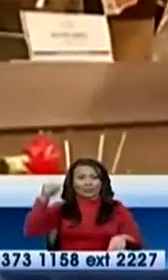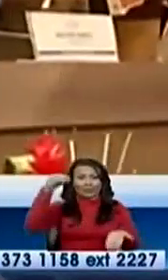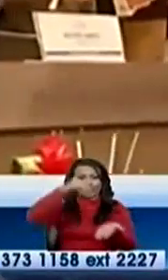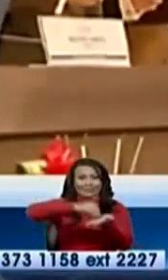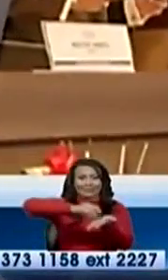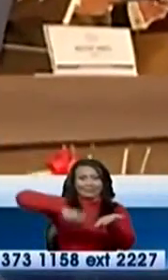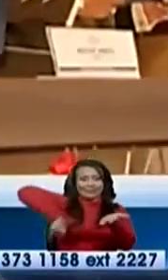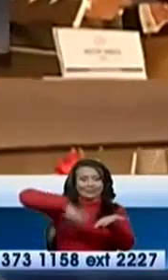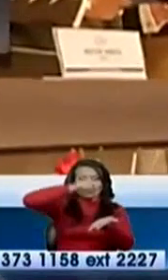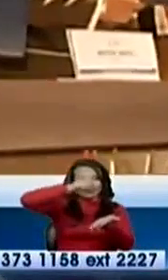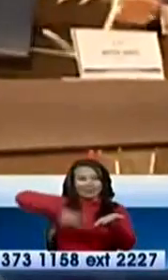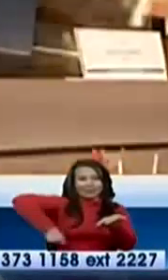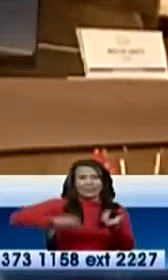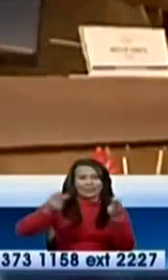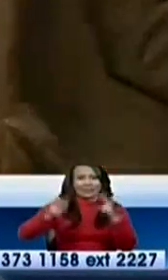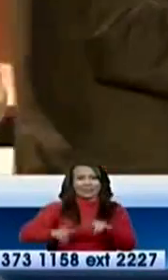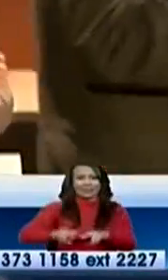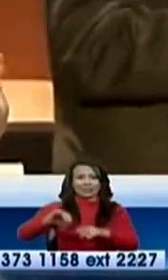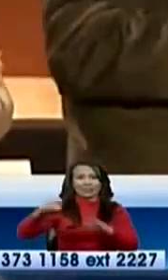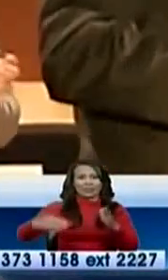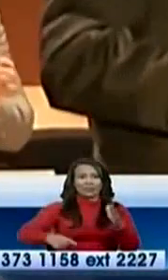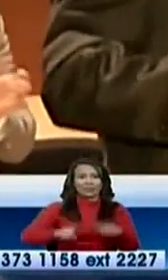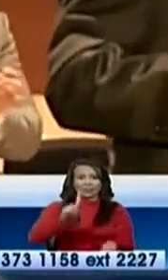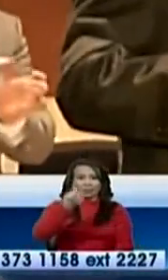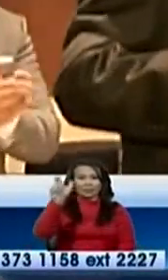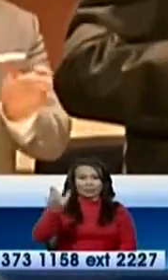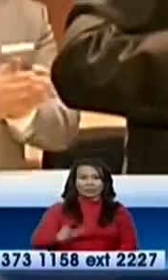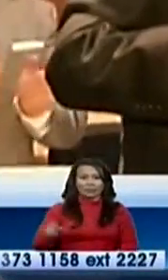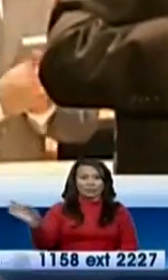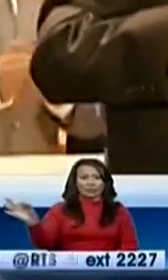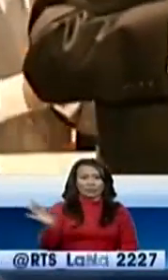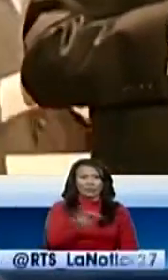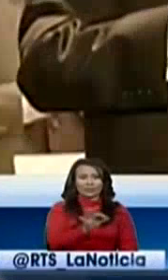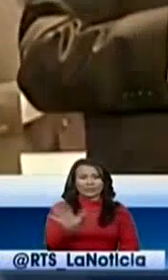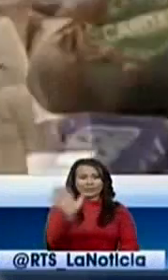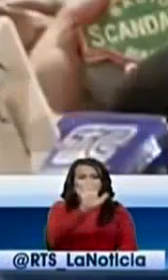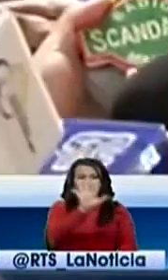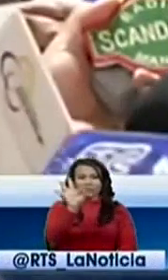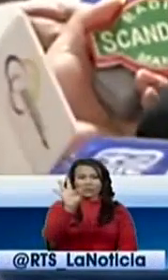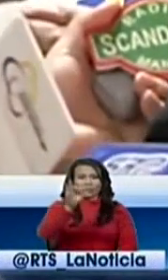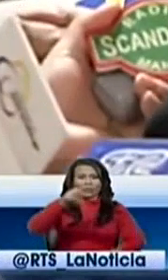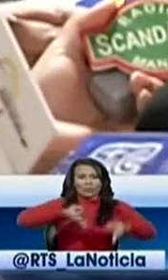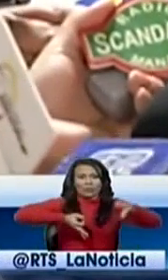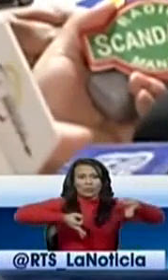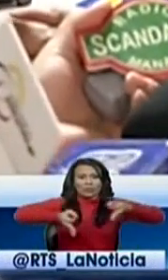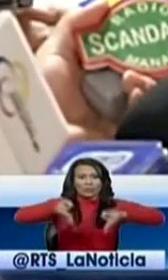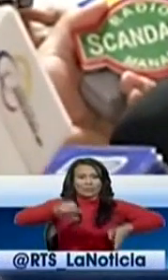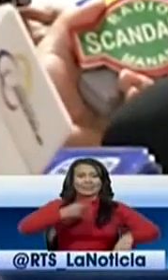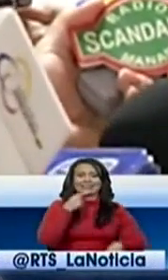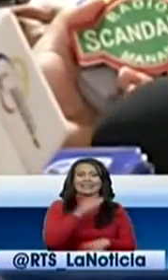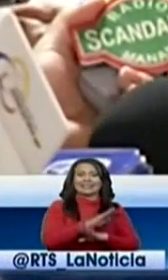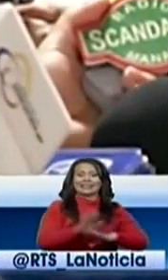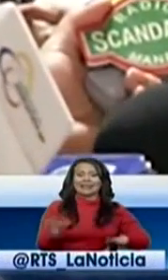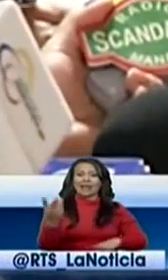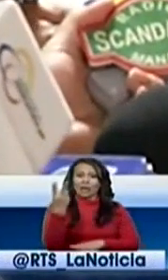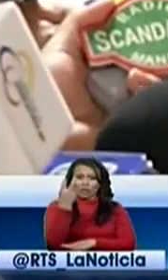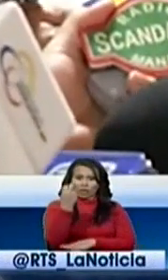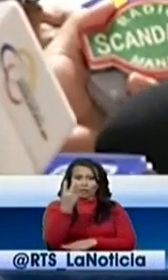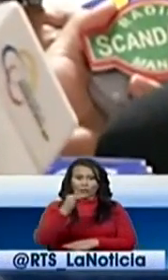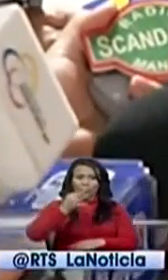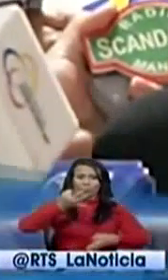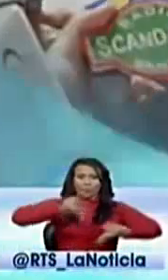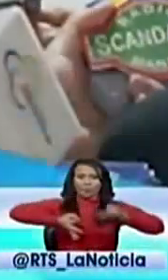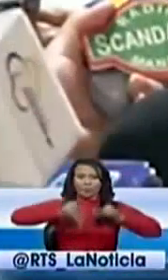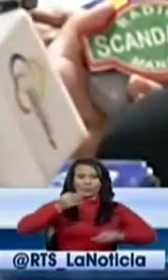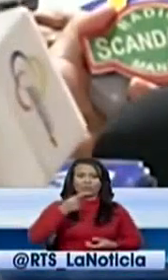de la Judicatura posesionó a 59 nuevos jueces para Guayas. El promedio nacional ya es de 12 jueces por cada 100.000 habitantes.